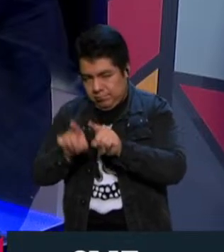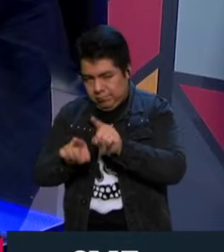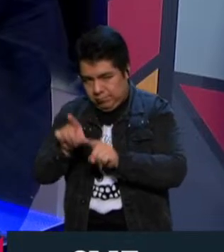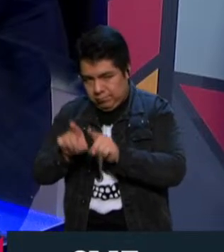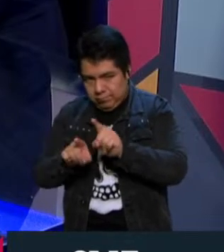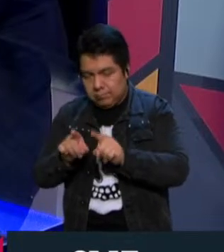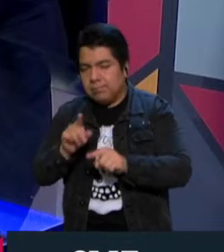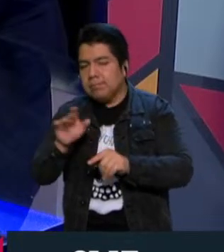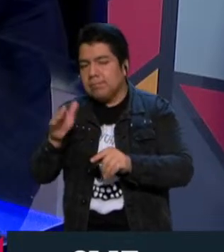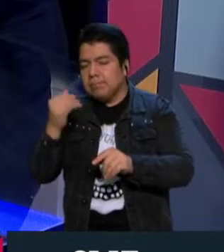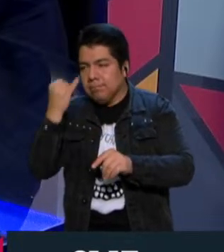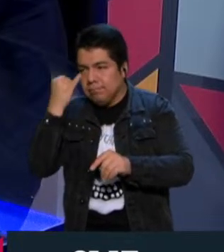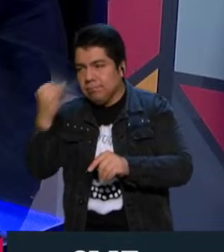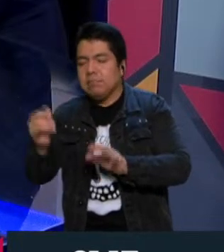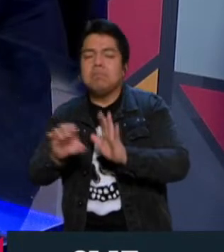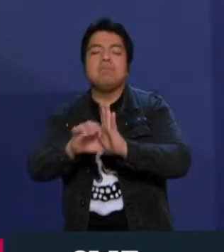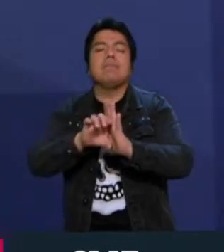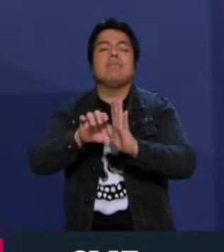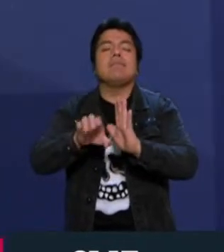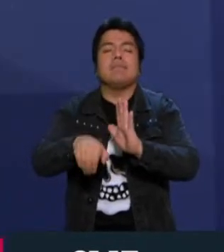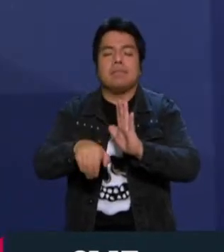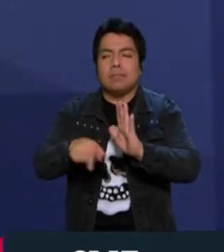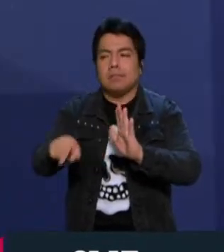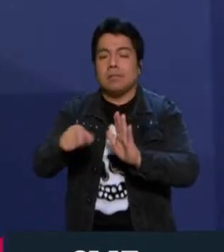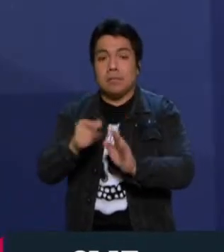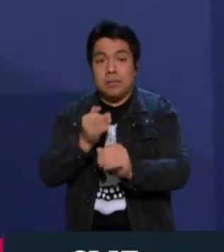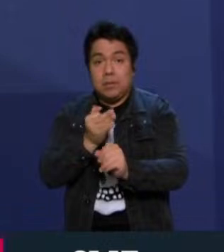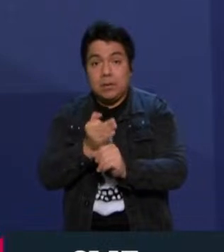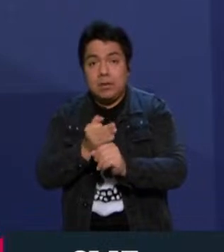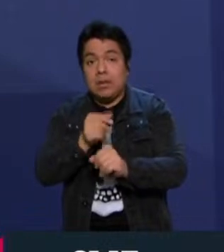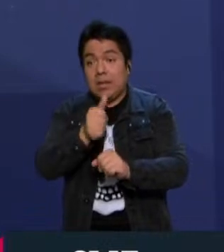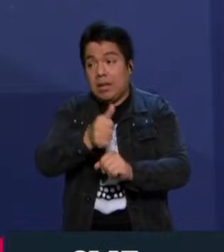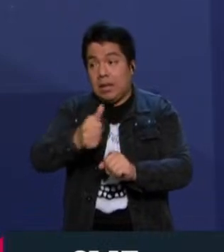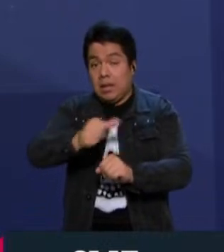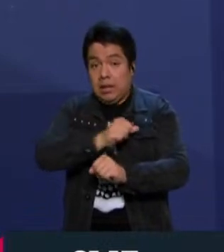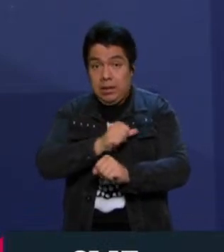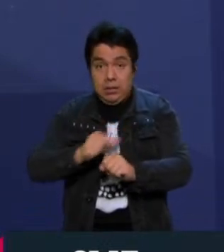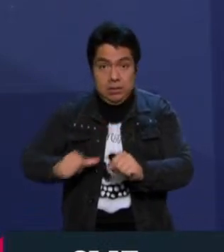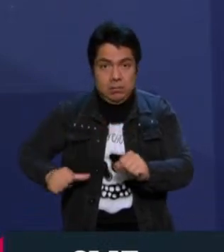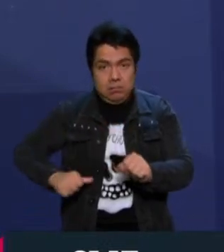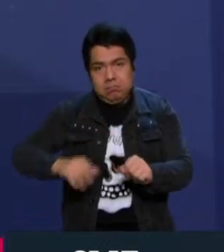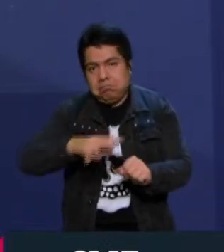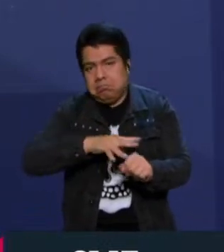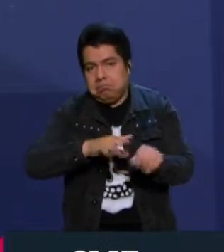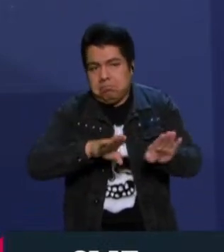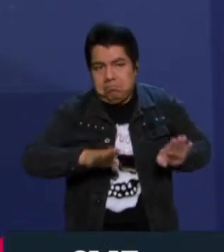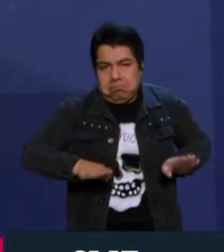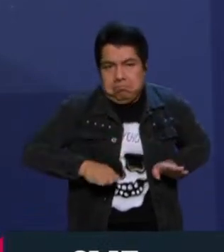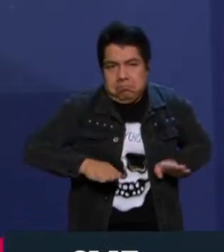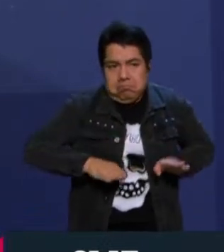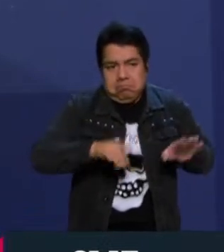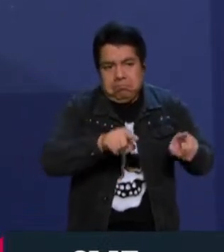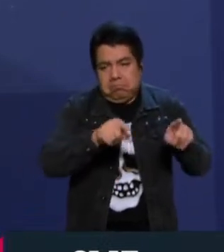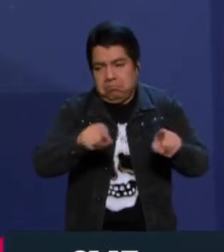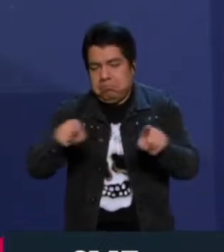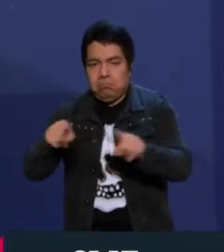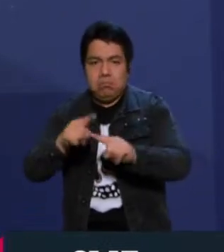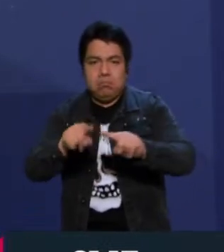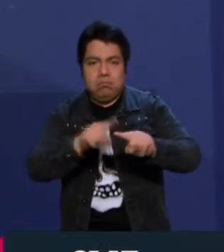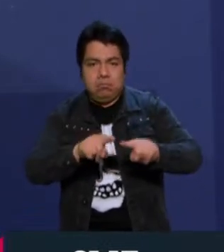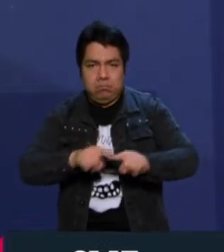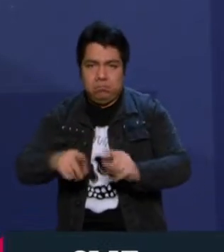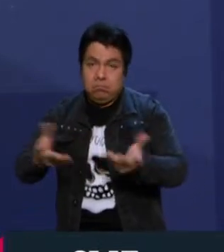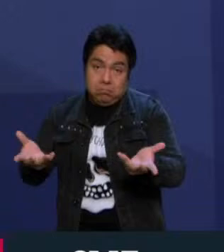una lógica que no tenga, es decir, tiene esa lógica porque cada alcaldía tiene sus propias características y necesidades. Por eso está bien